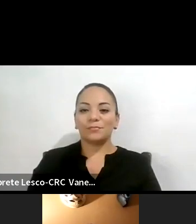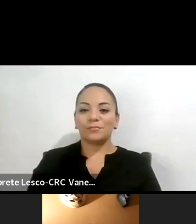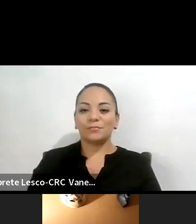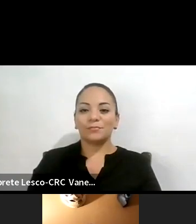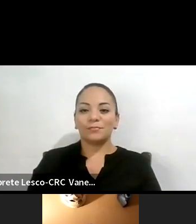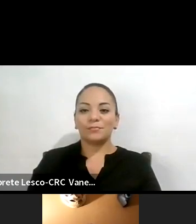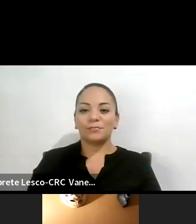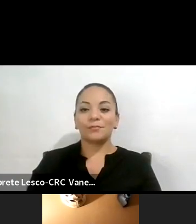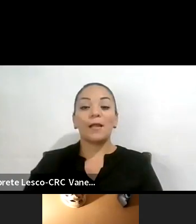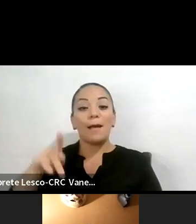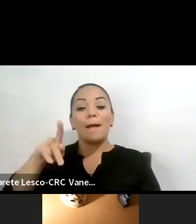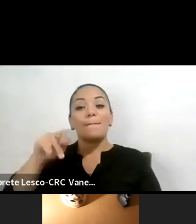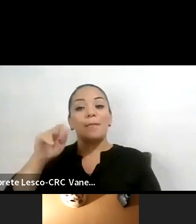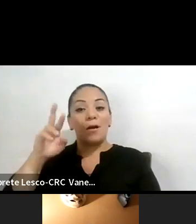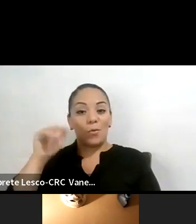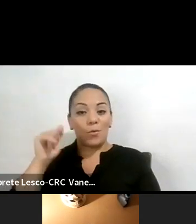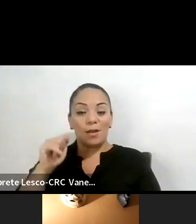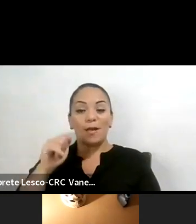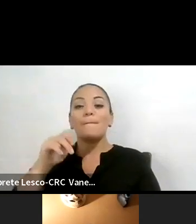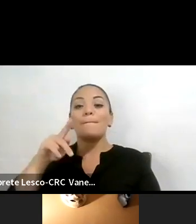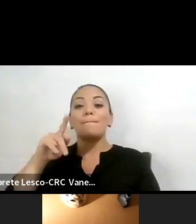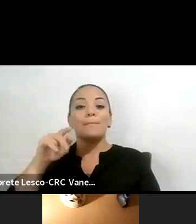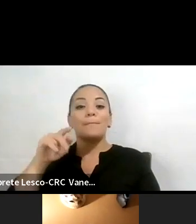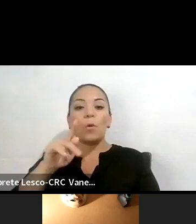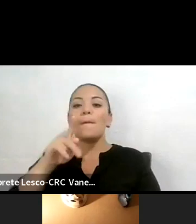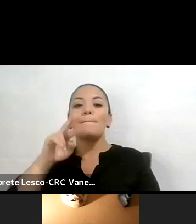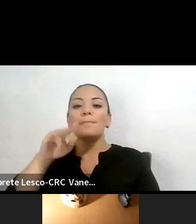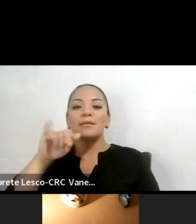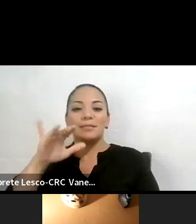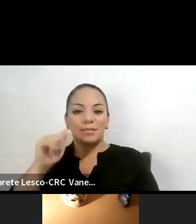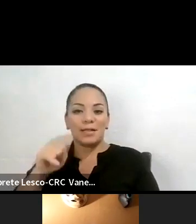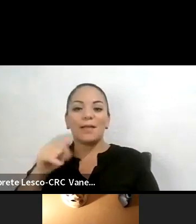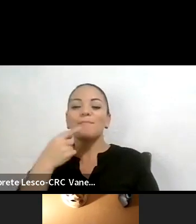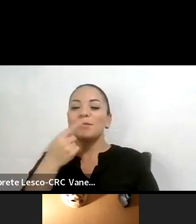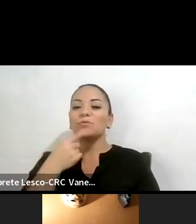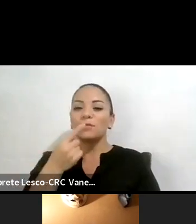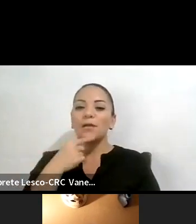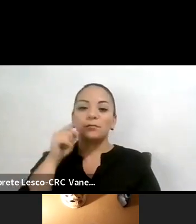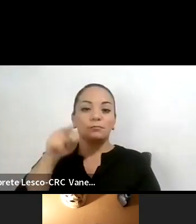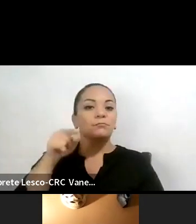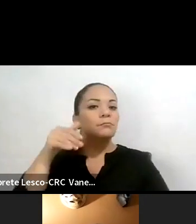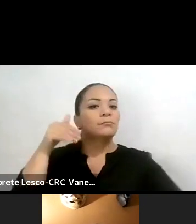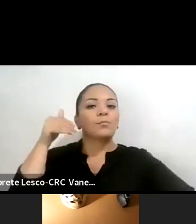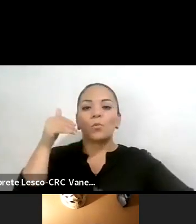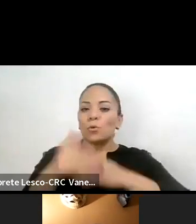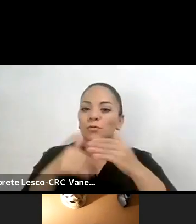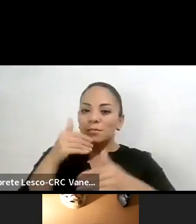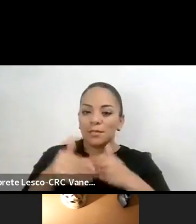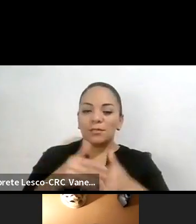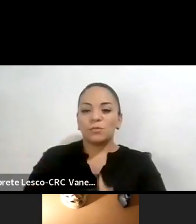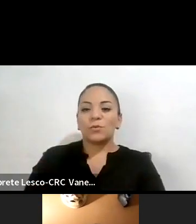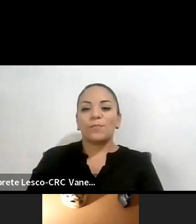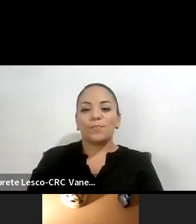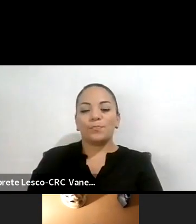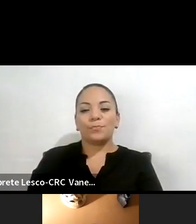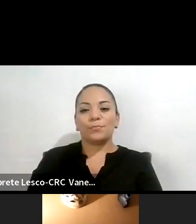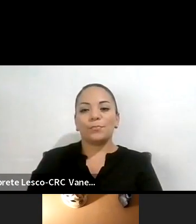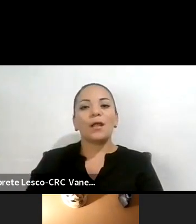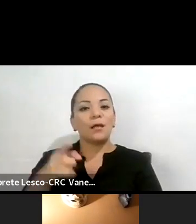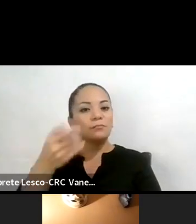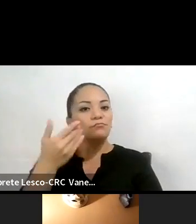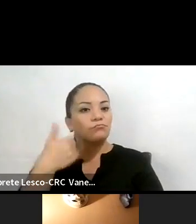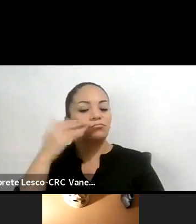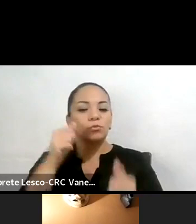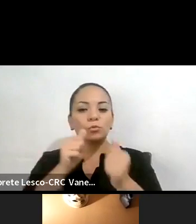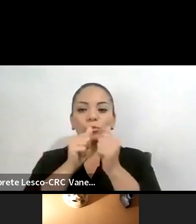lo mencionaba, ahorita Priscila lo mencionaba, este fue un proceso en el que un